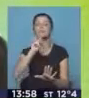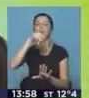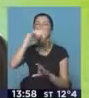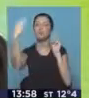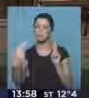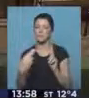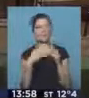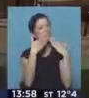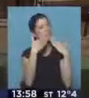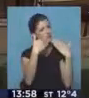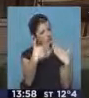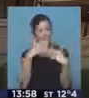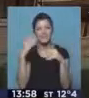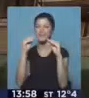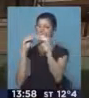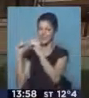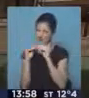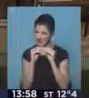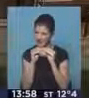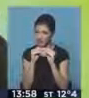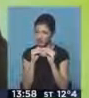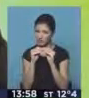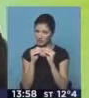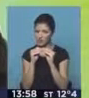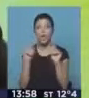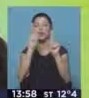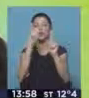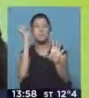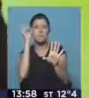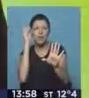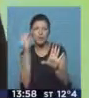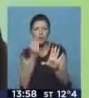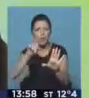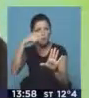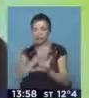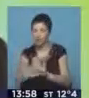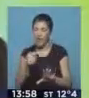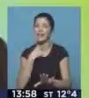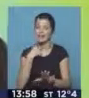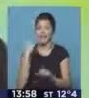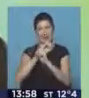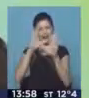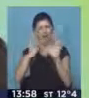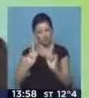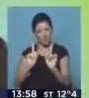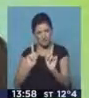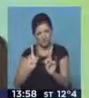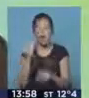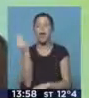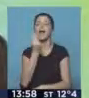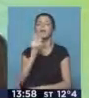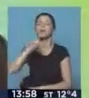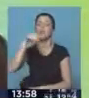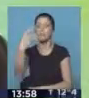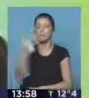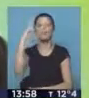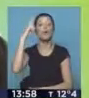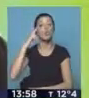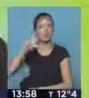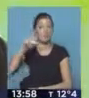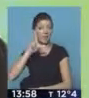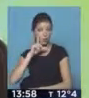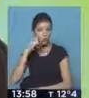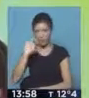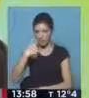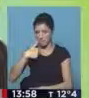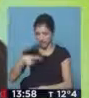tiene que ver con un momento en el que el ejército iraquí toma el control del último barrio de la ciudad de Fallujah en poder de Estado Islámico y libera la